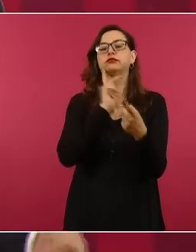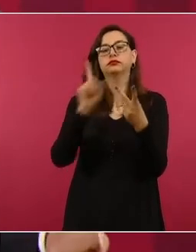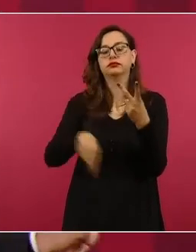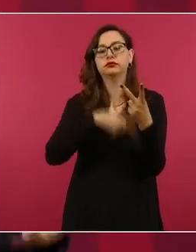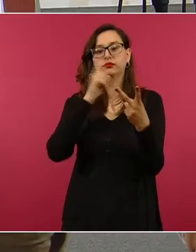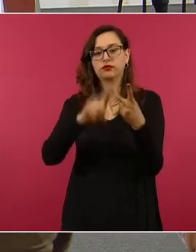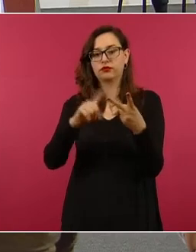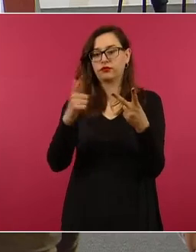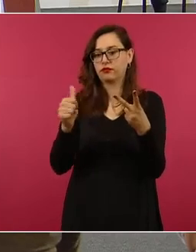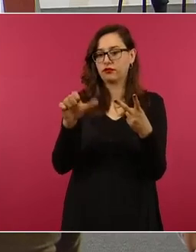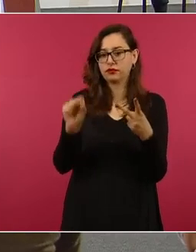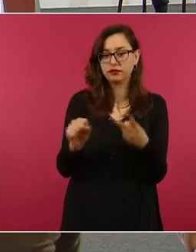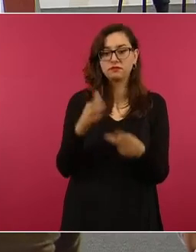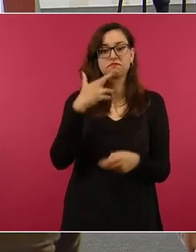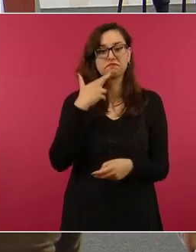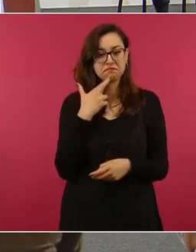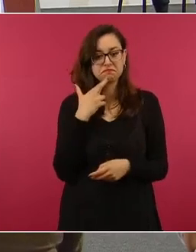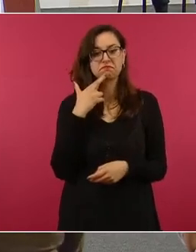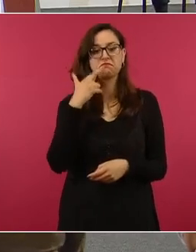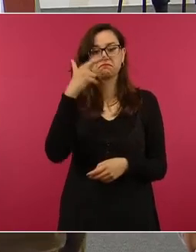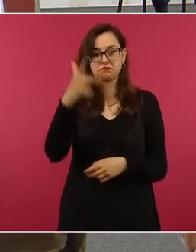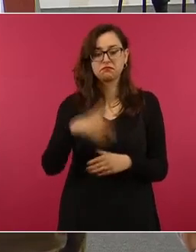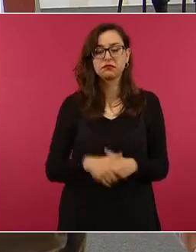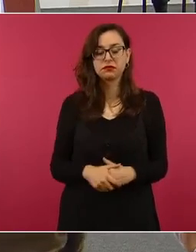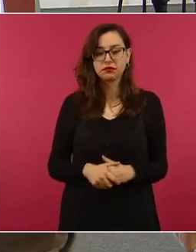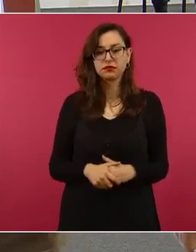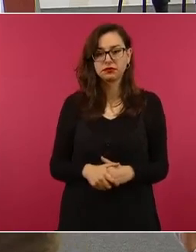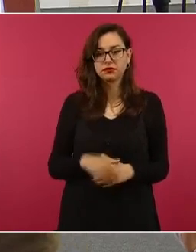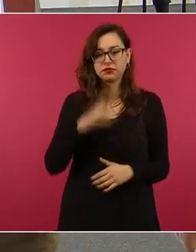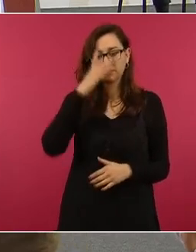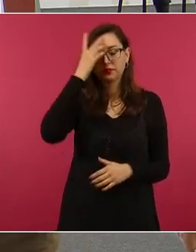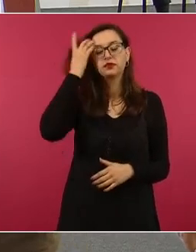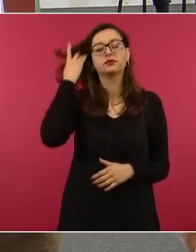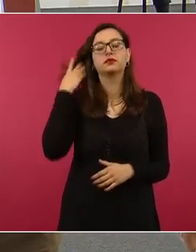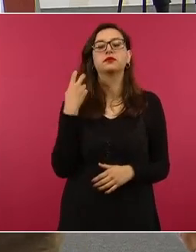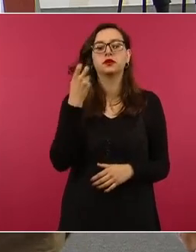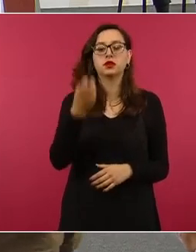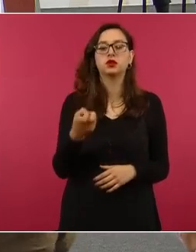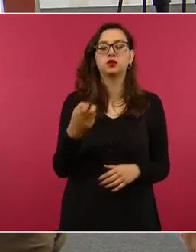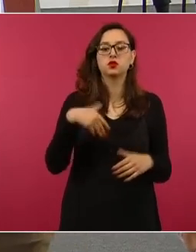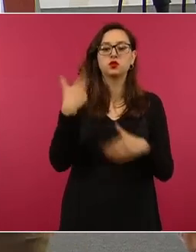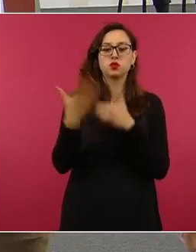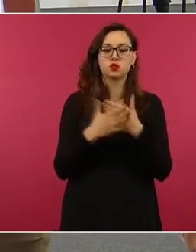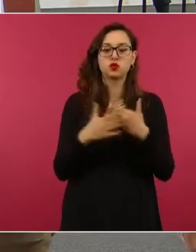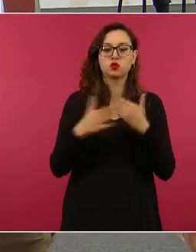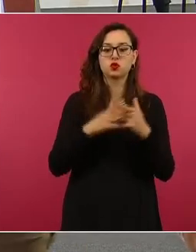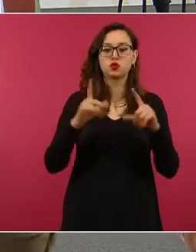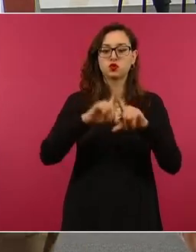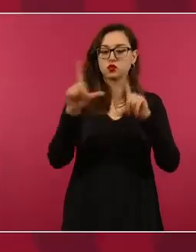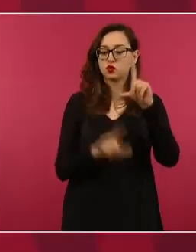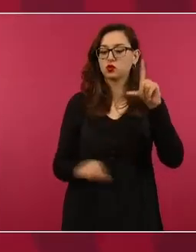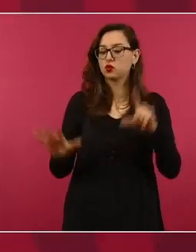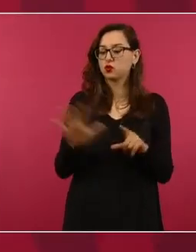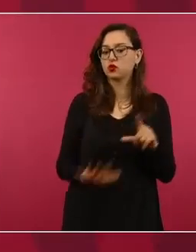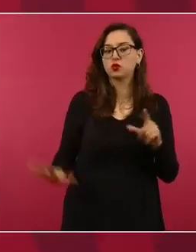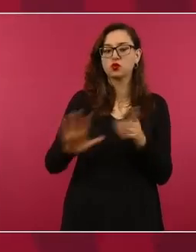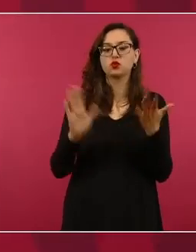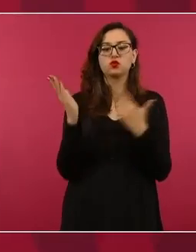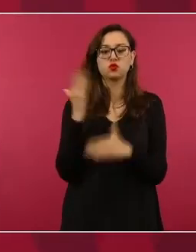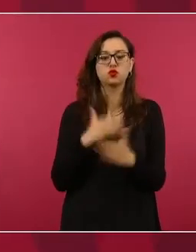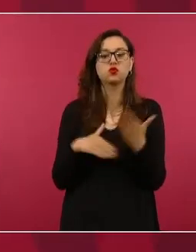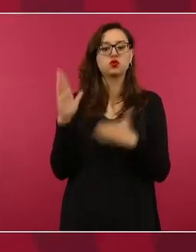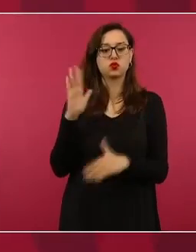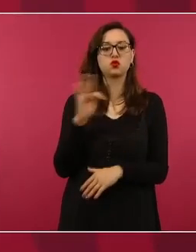Entonces, sí va a salir adelante el sureste, y tienes razón.